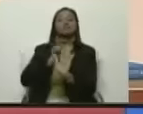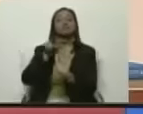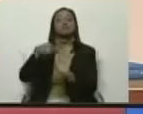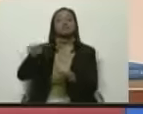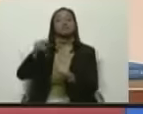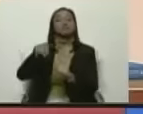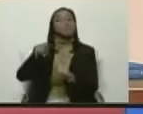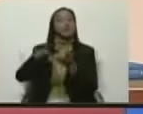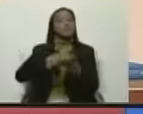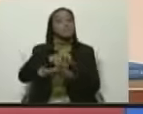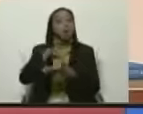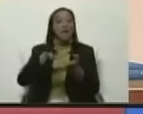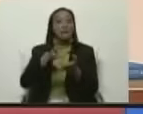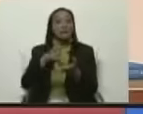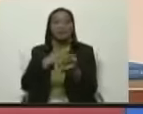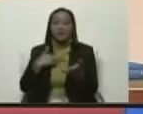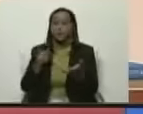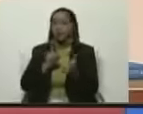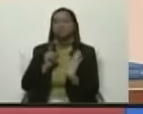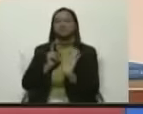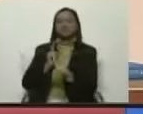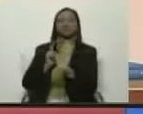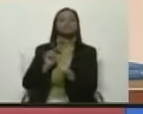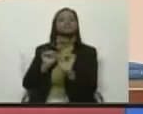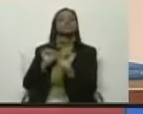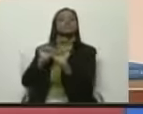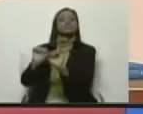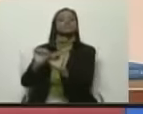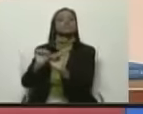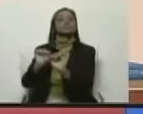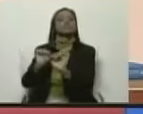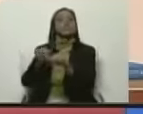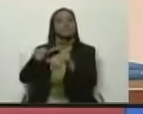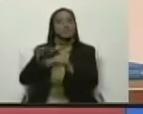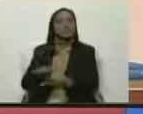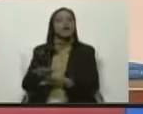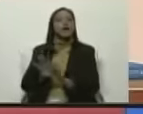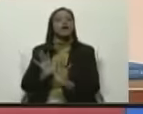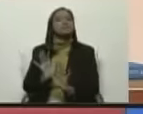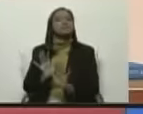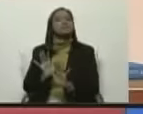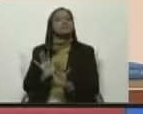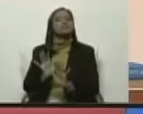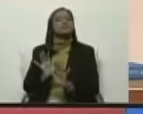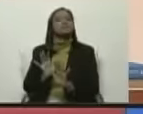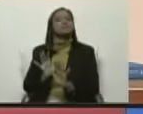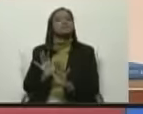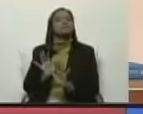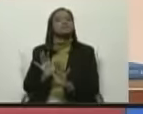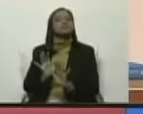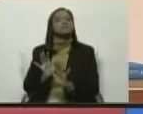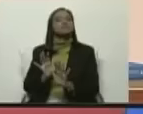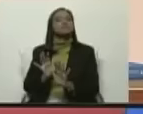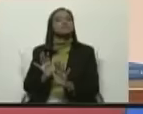Hay que pararlo, hay que detenerlo. Esas corrientes fascistas y neofascistas.